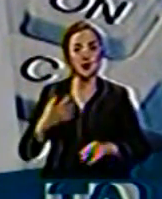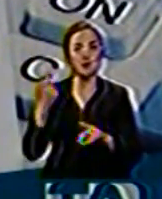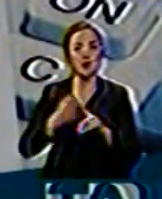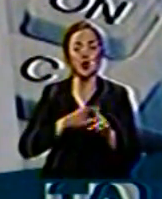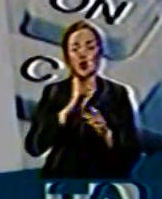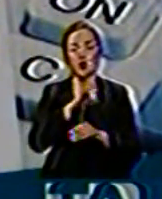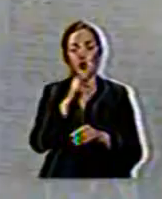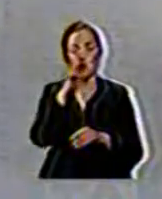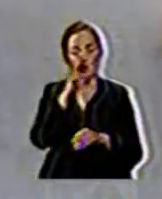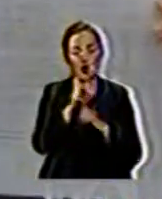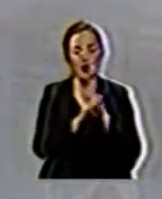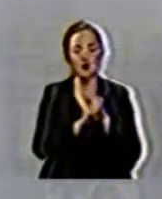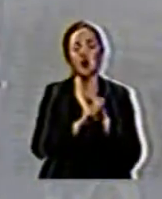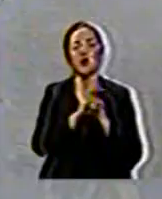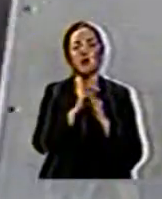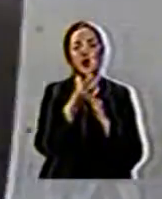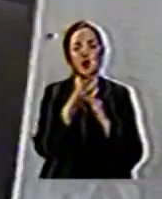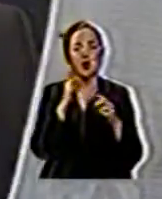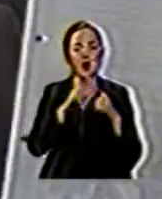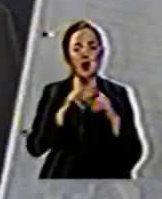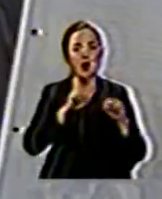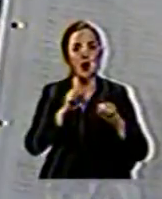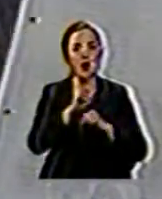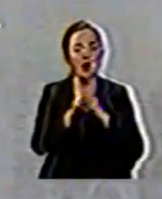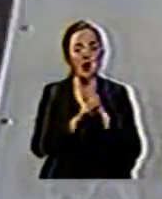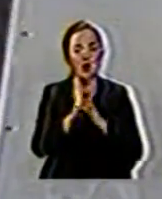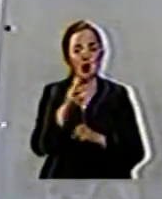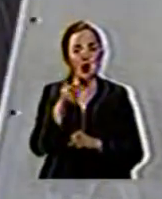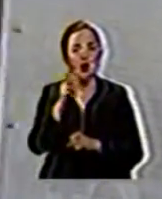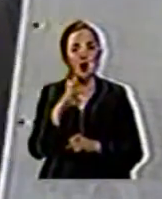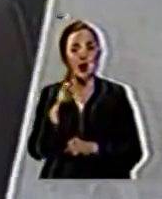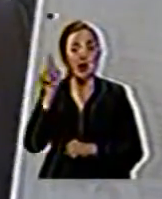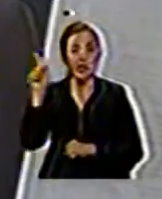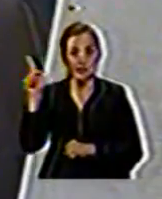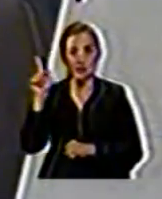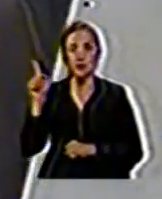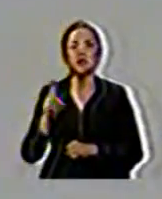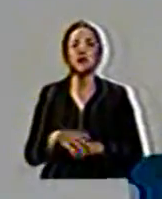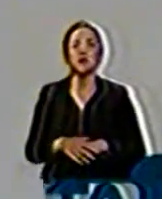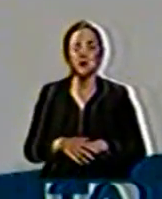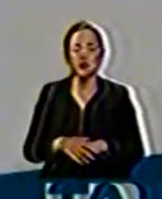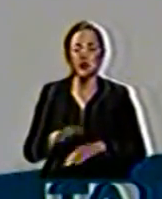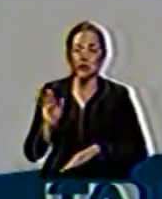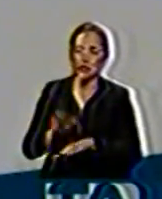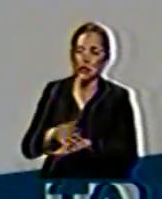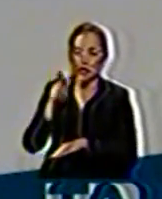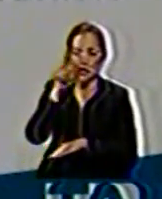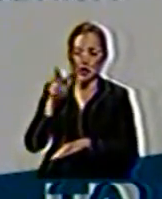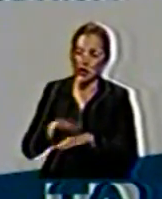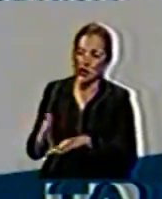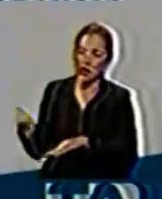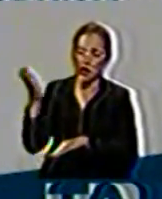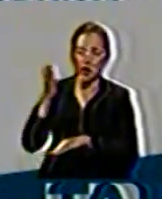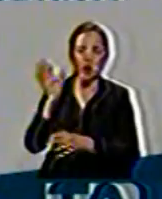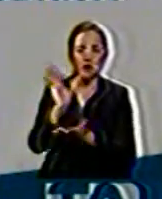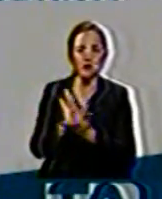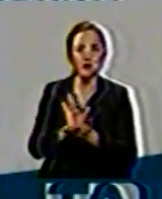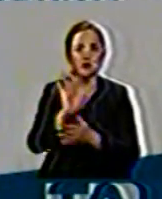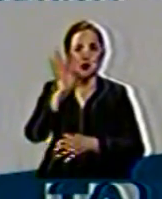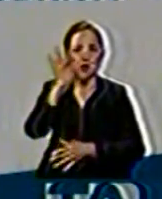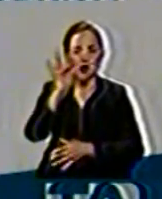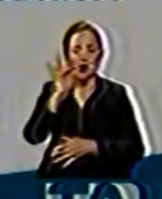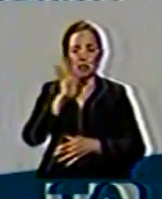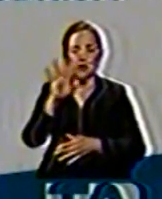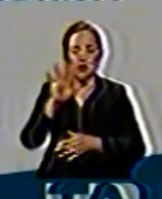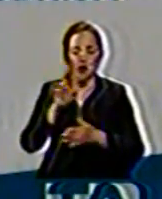de 2013. Quien también deberá acudir a la Fiscalía es Andrés Páez. Fue llamado a la Fiscalía a las 8:45 para el